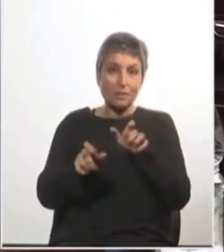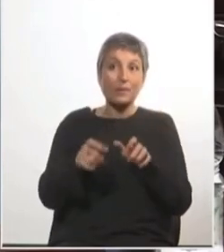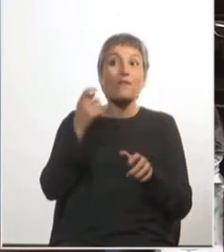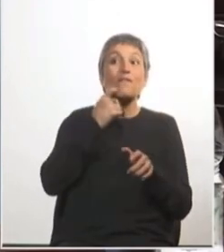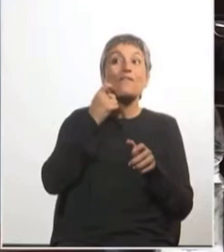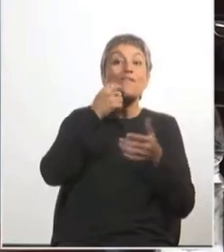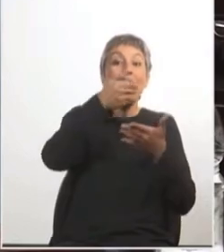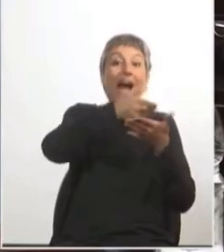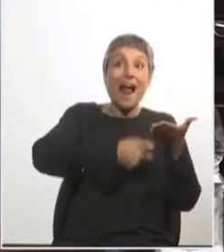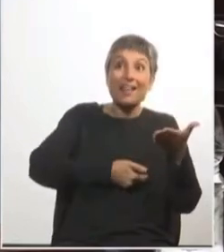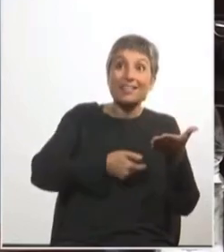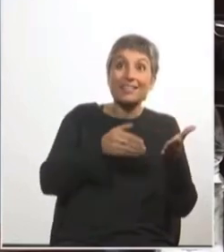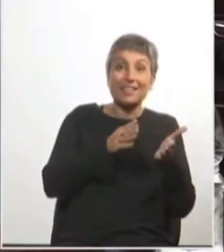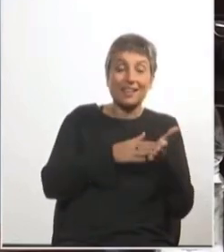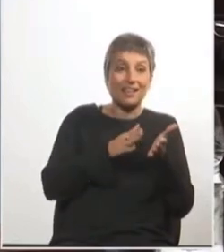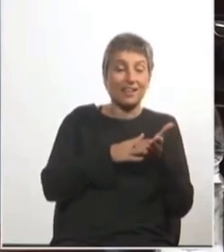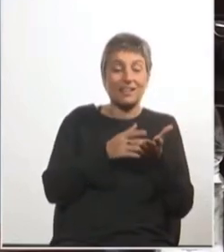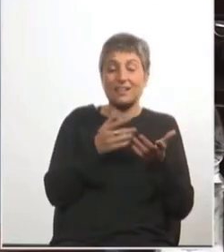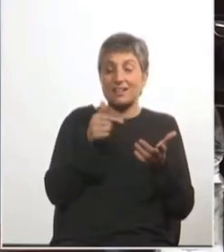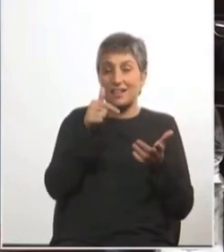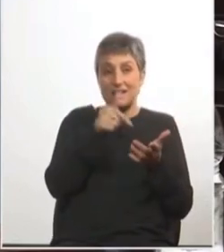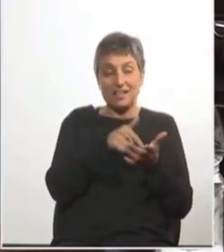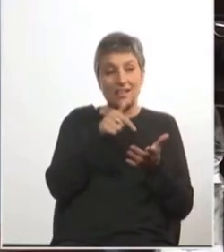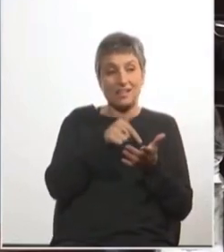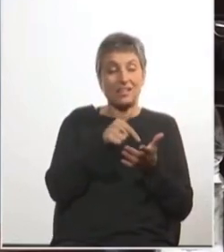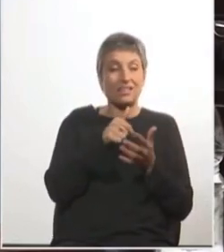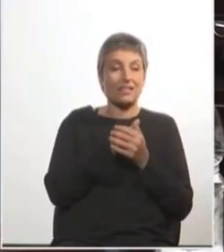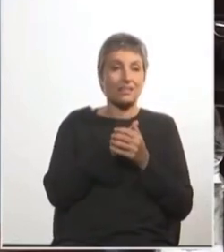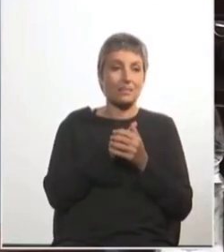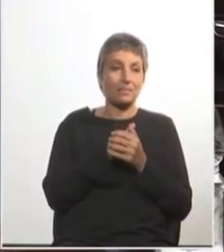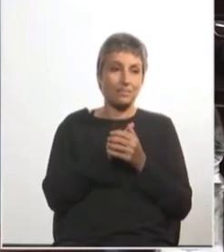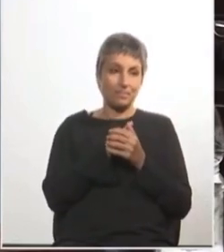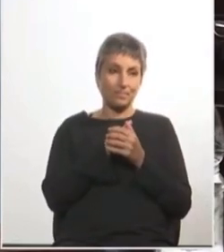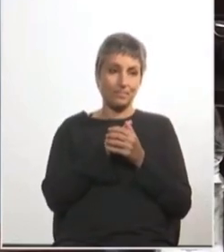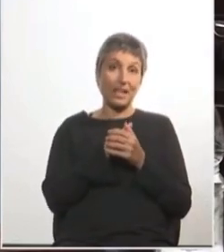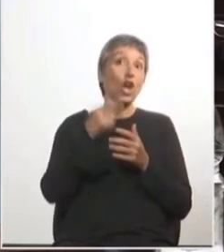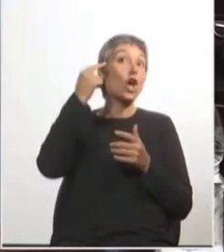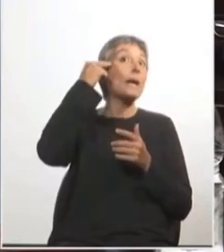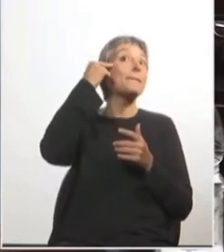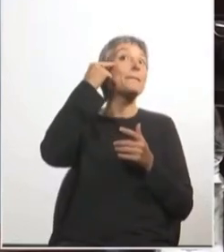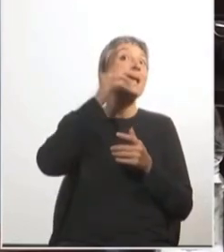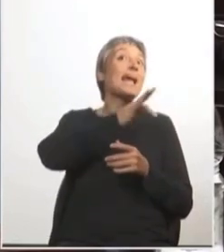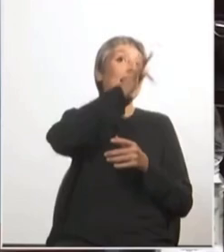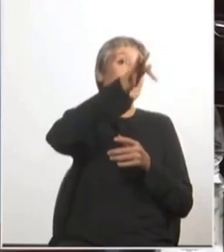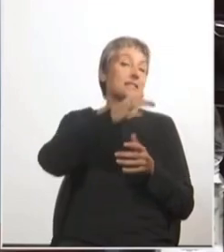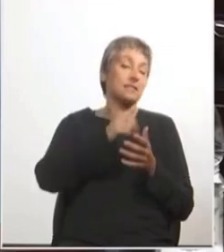está considerado en las estimaciones que se hacen.